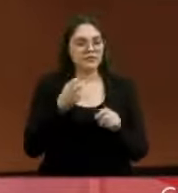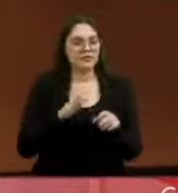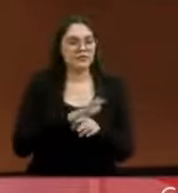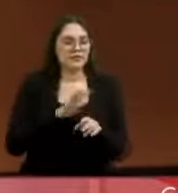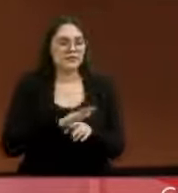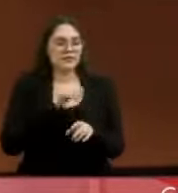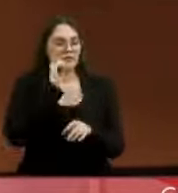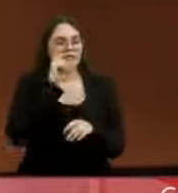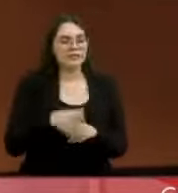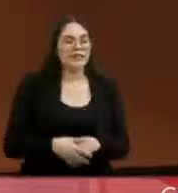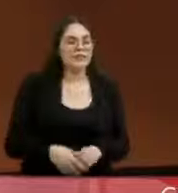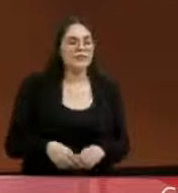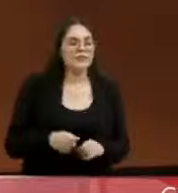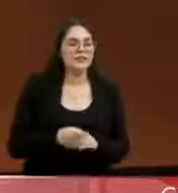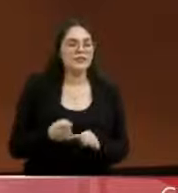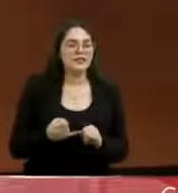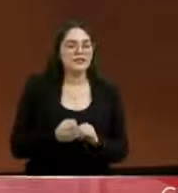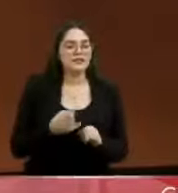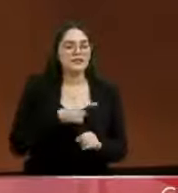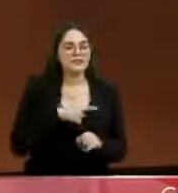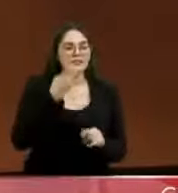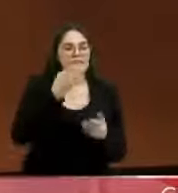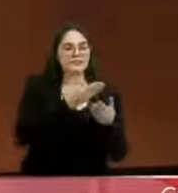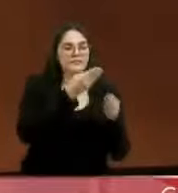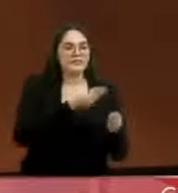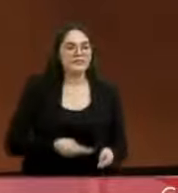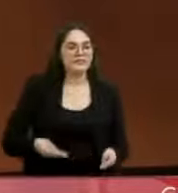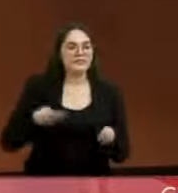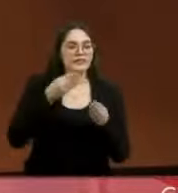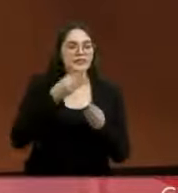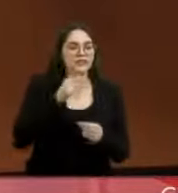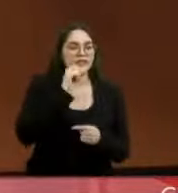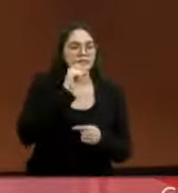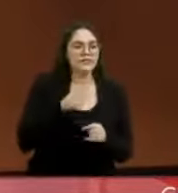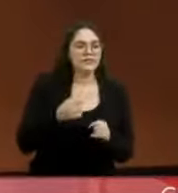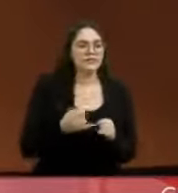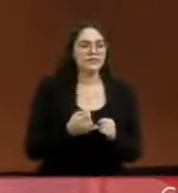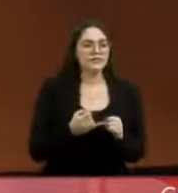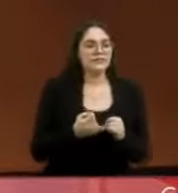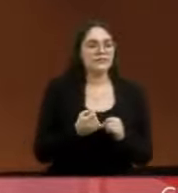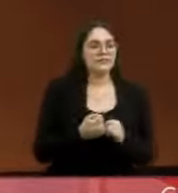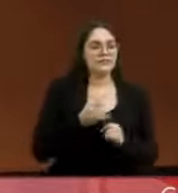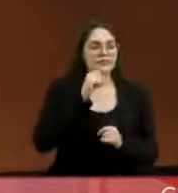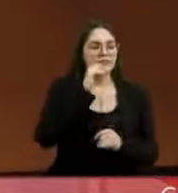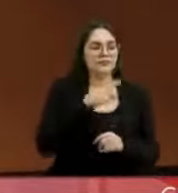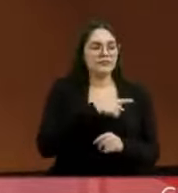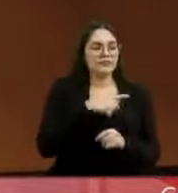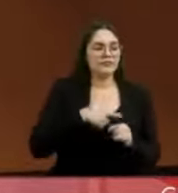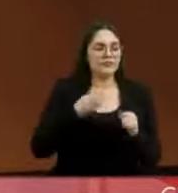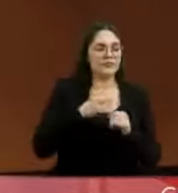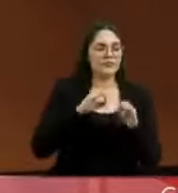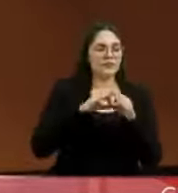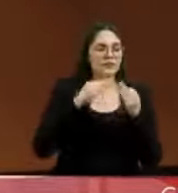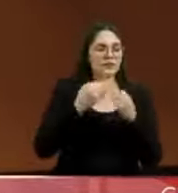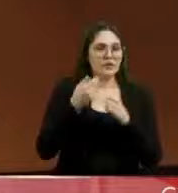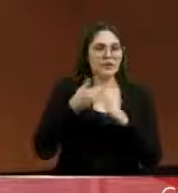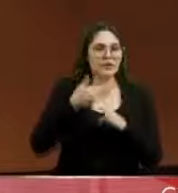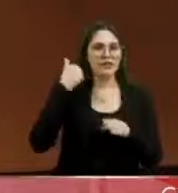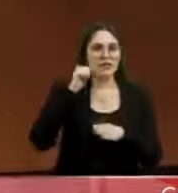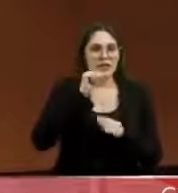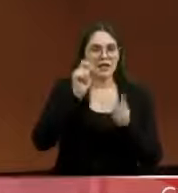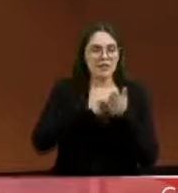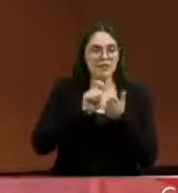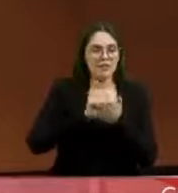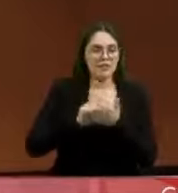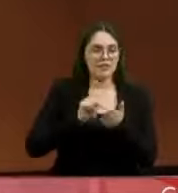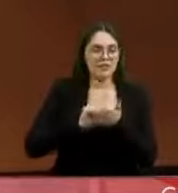enviarlo a la Cámara de Diputados y lo hice con una pluma Bic que no sabe